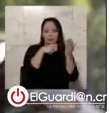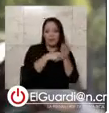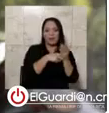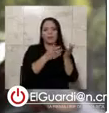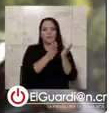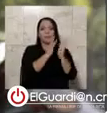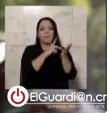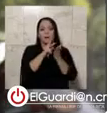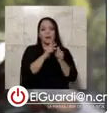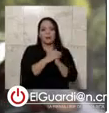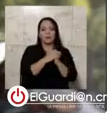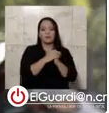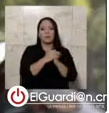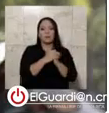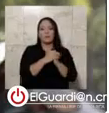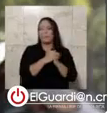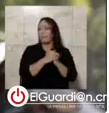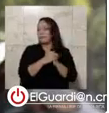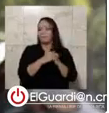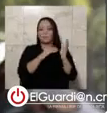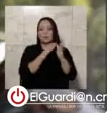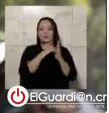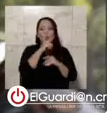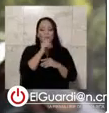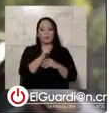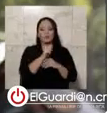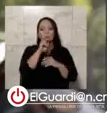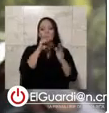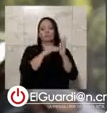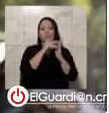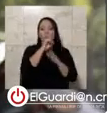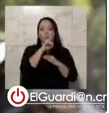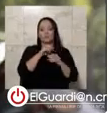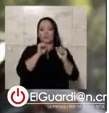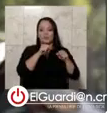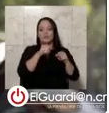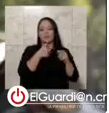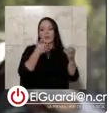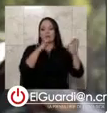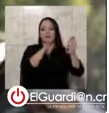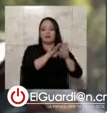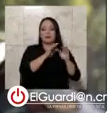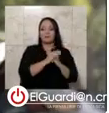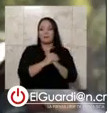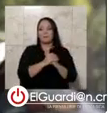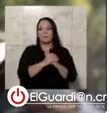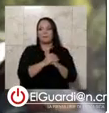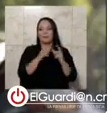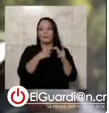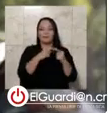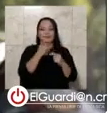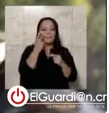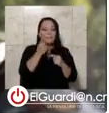pagar es como 10 millones por mes y una prima como de 200 millones de colones, probablemente van a tener que cerrar. Entonces, viendo esta situación,